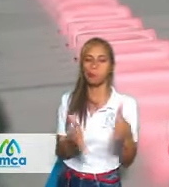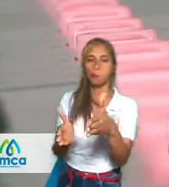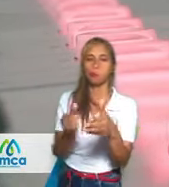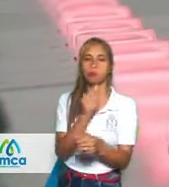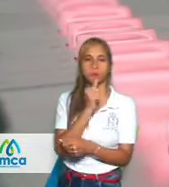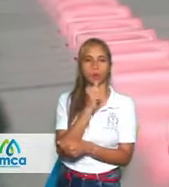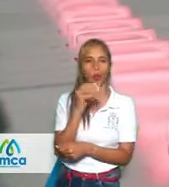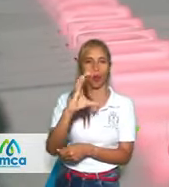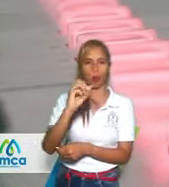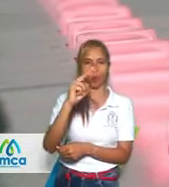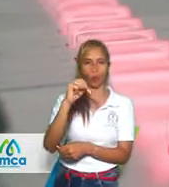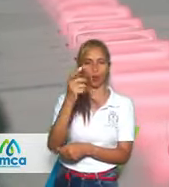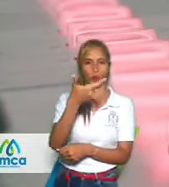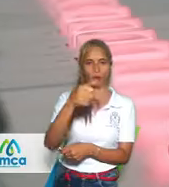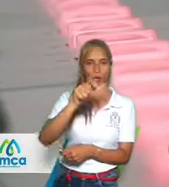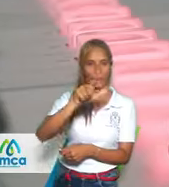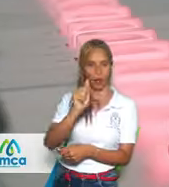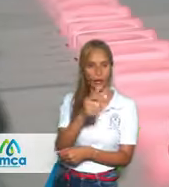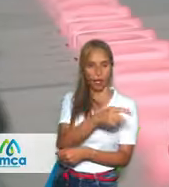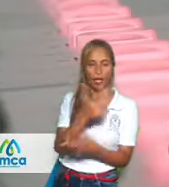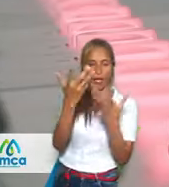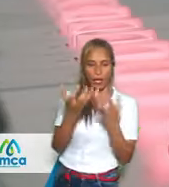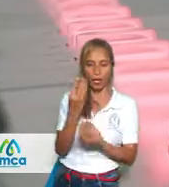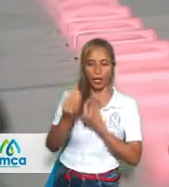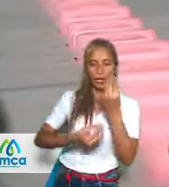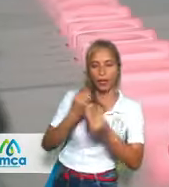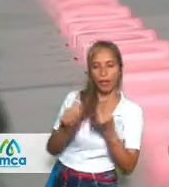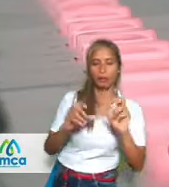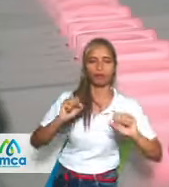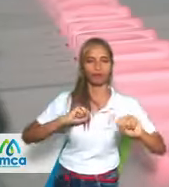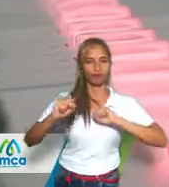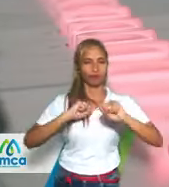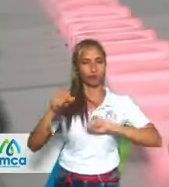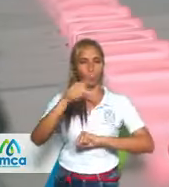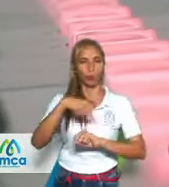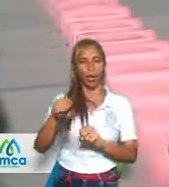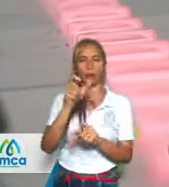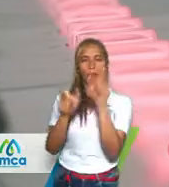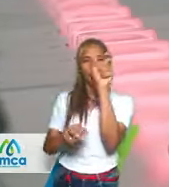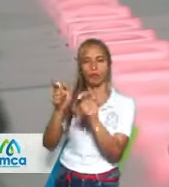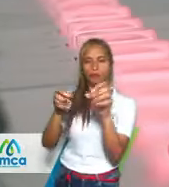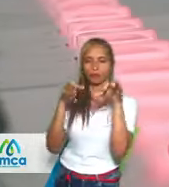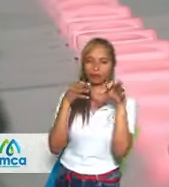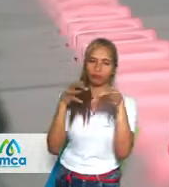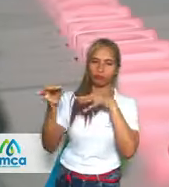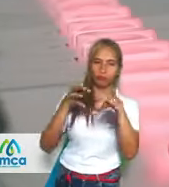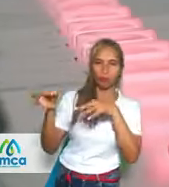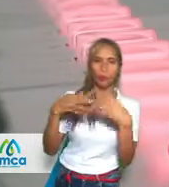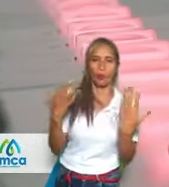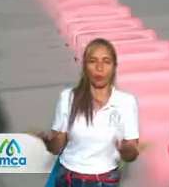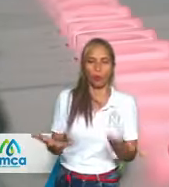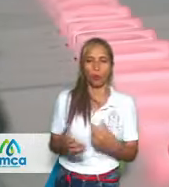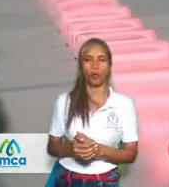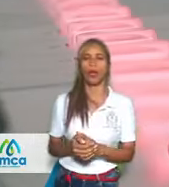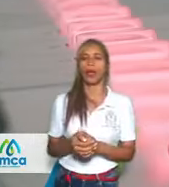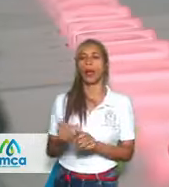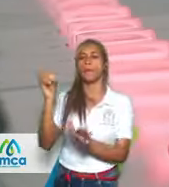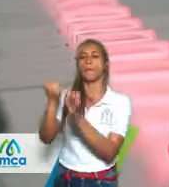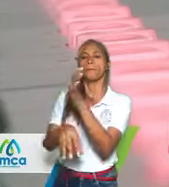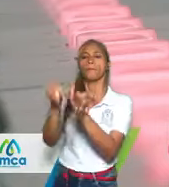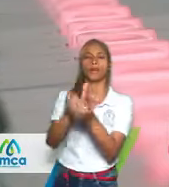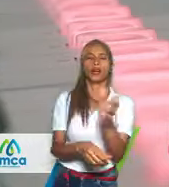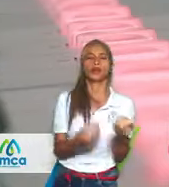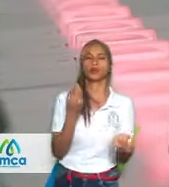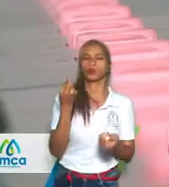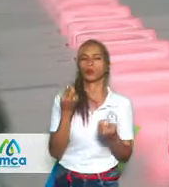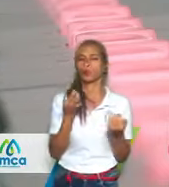una actividad de sensibilización en primera instancia a todos los usuarios de que hagan un correcto manejo de los residuos sólidos que se generan en el